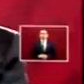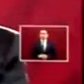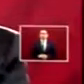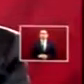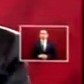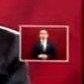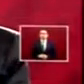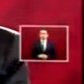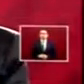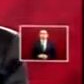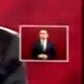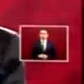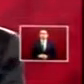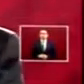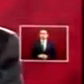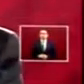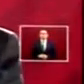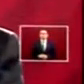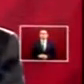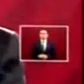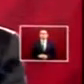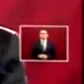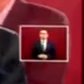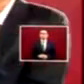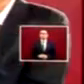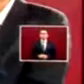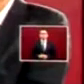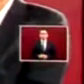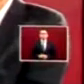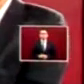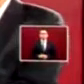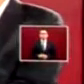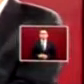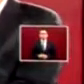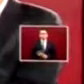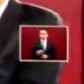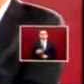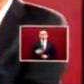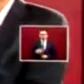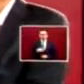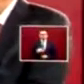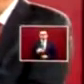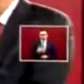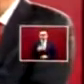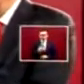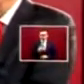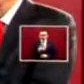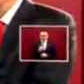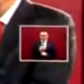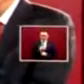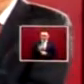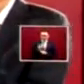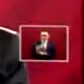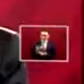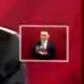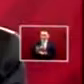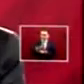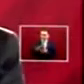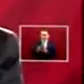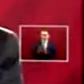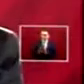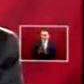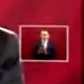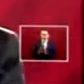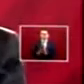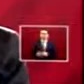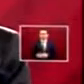a partir de lo que ayer se dijo en la mesa entre los representantes del gobierno de los Estados Unidos y el